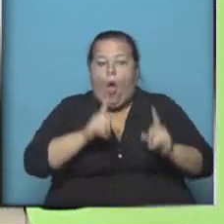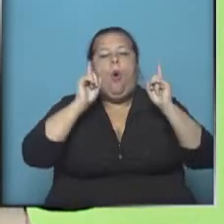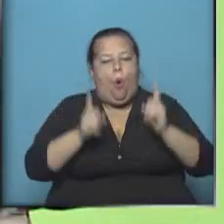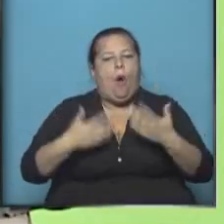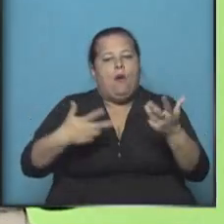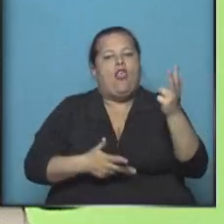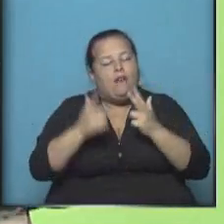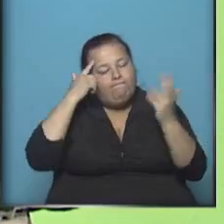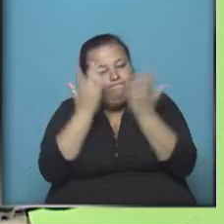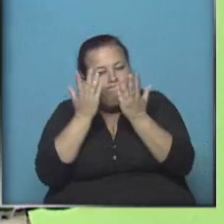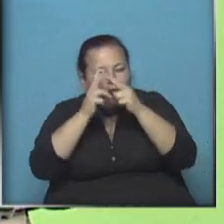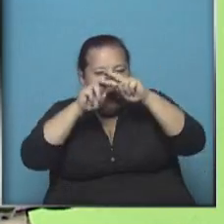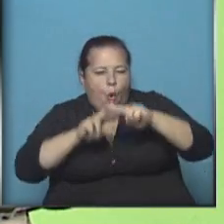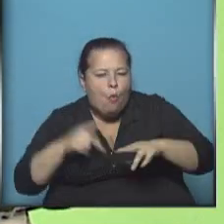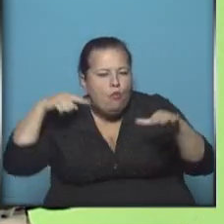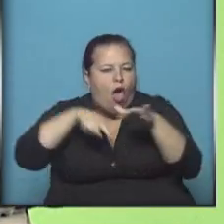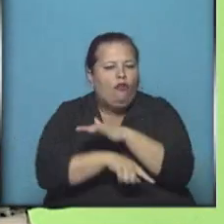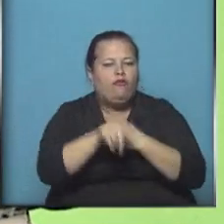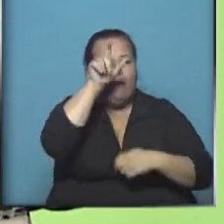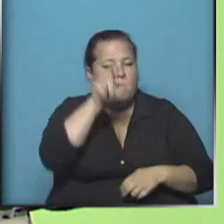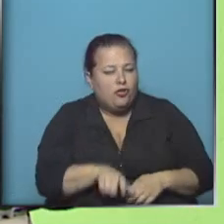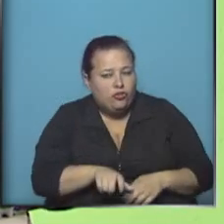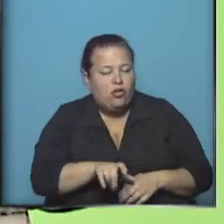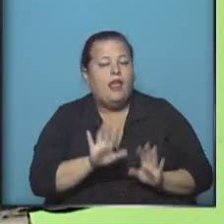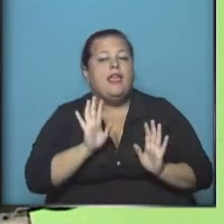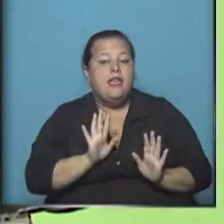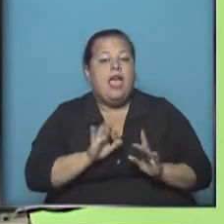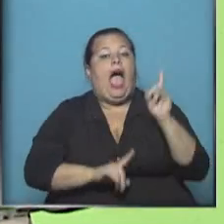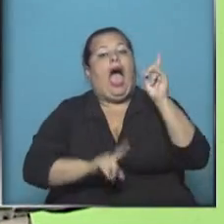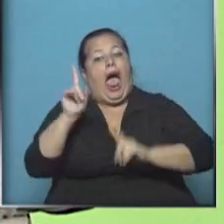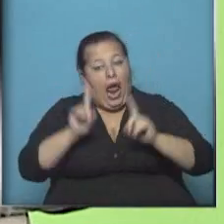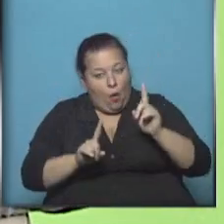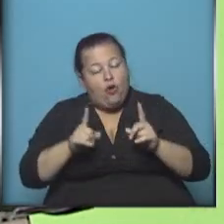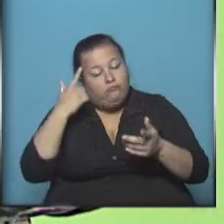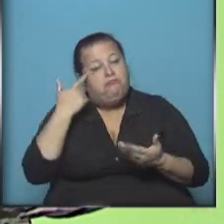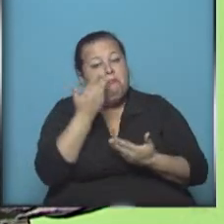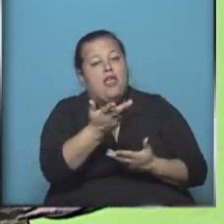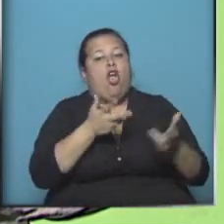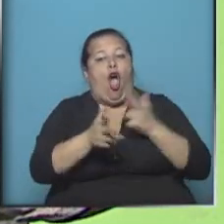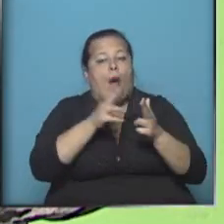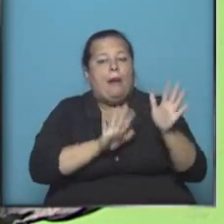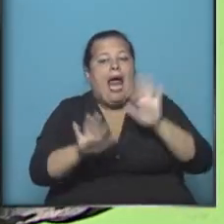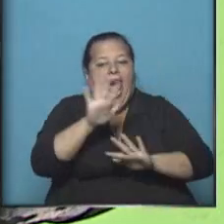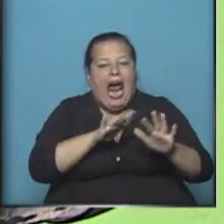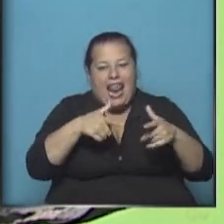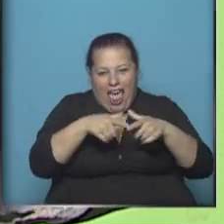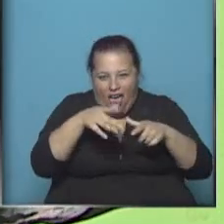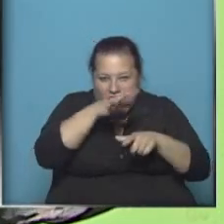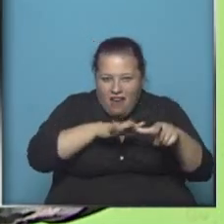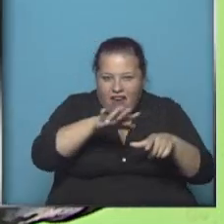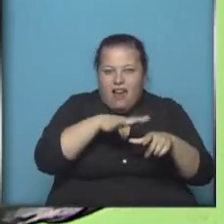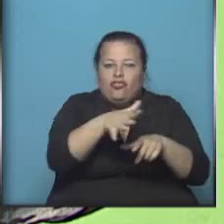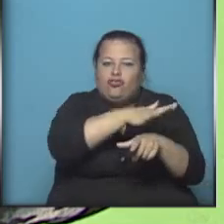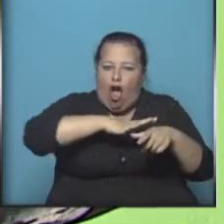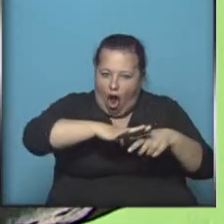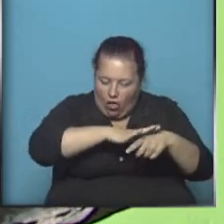hace una evaluación muy completa de ese tipo de pacientes y en algunos casos se plantea una cirugía reparadora de toda la